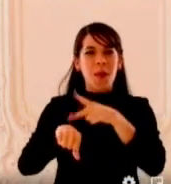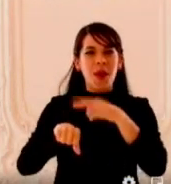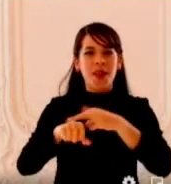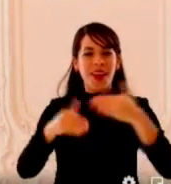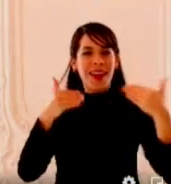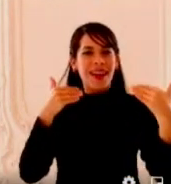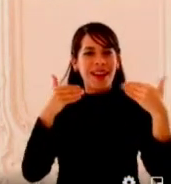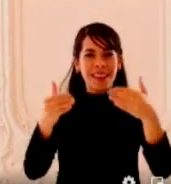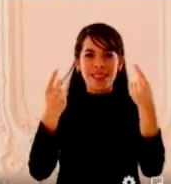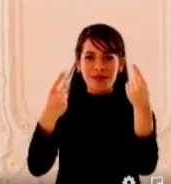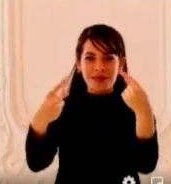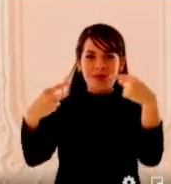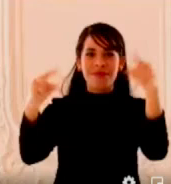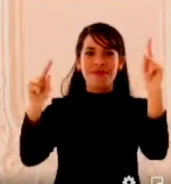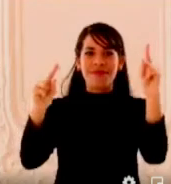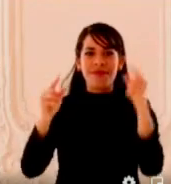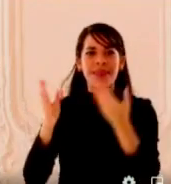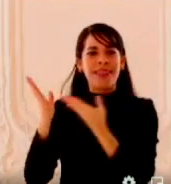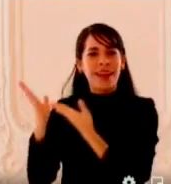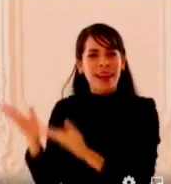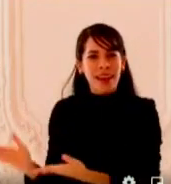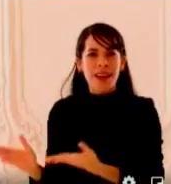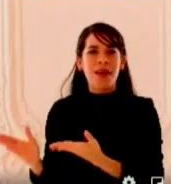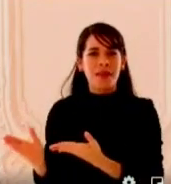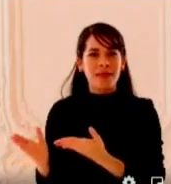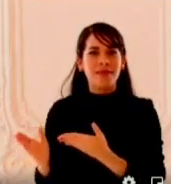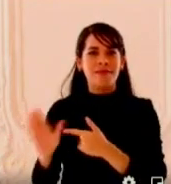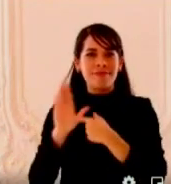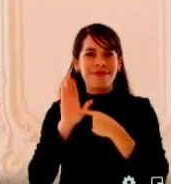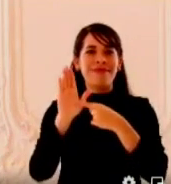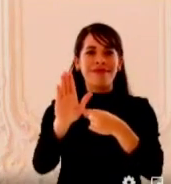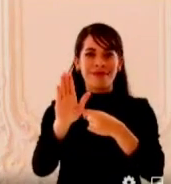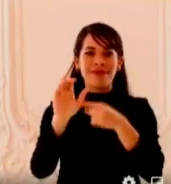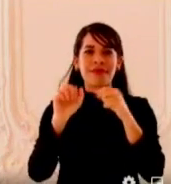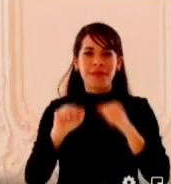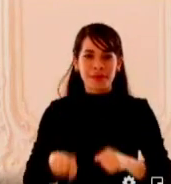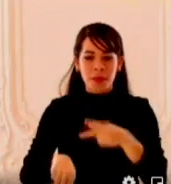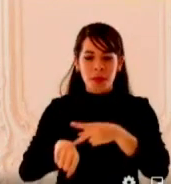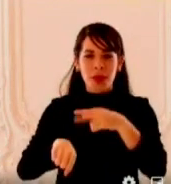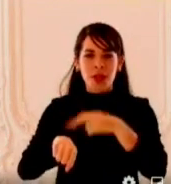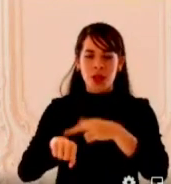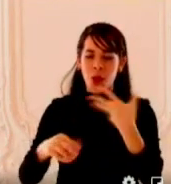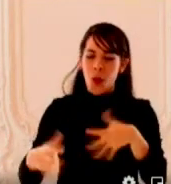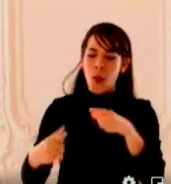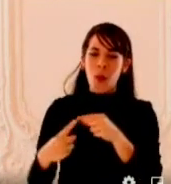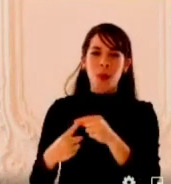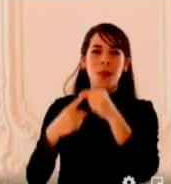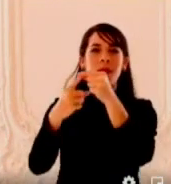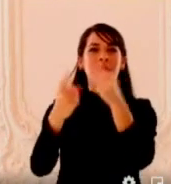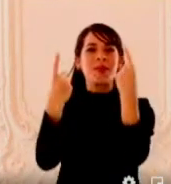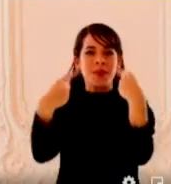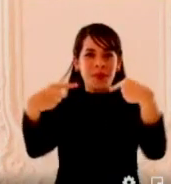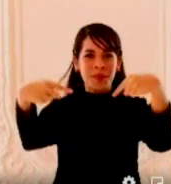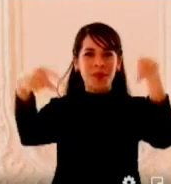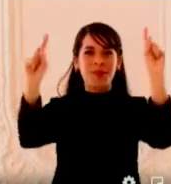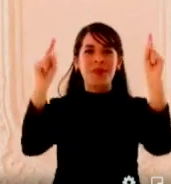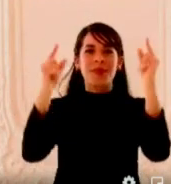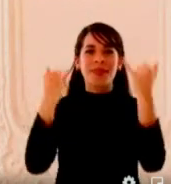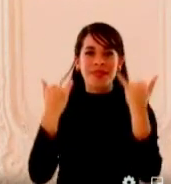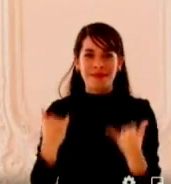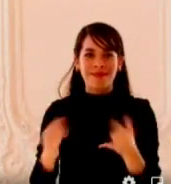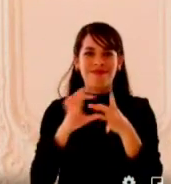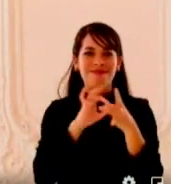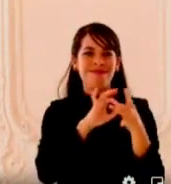visión de que Puerto Rico tiene un gran potencial y de que vamos a lograrlo es lo que nos une a todos aquí y